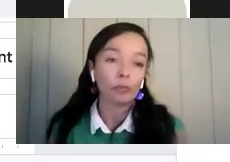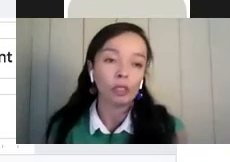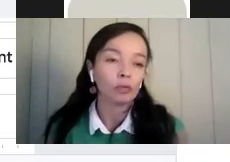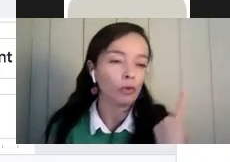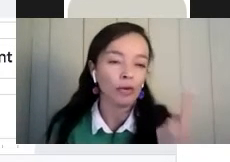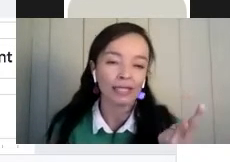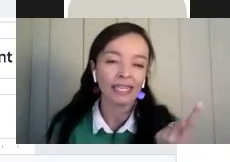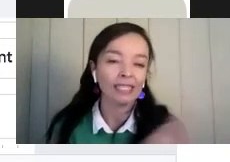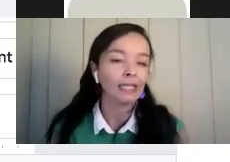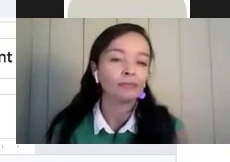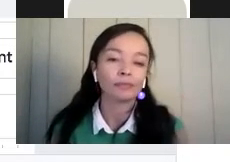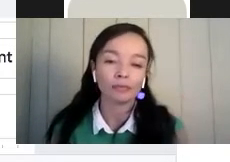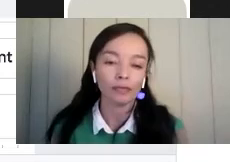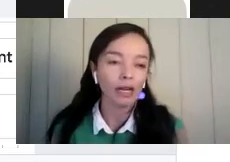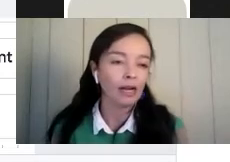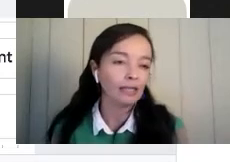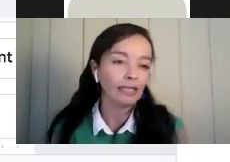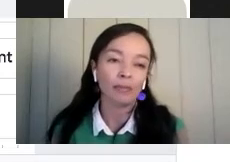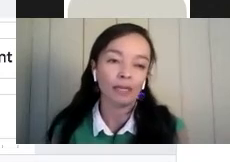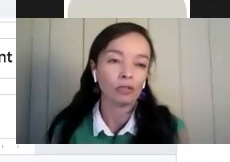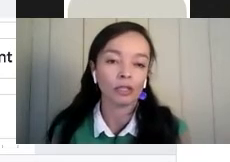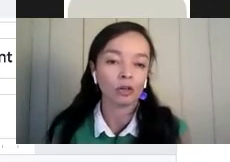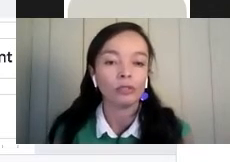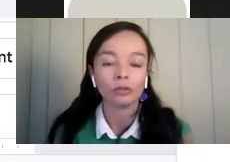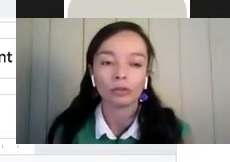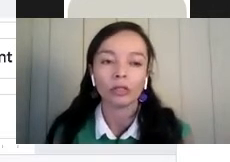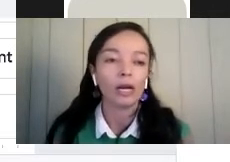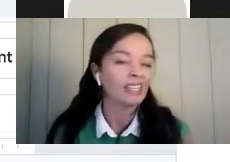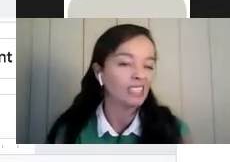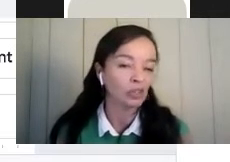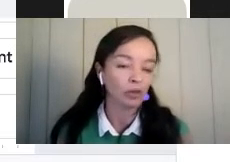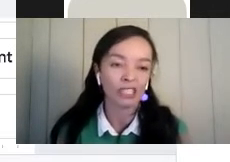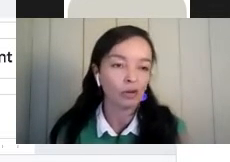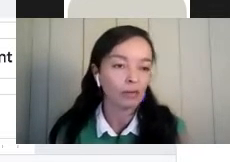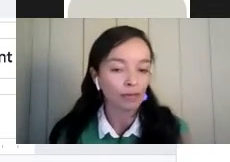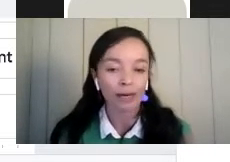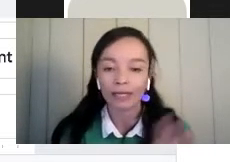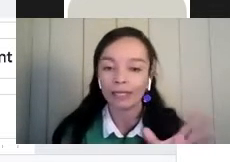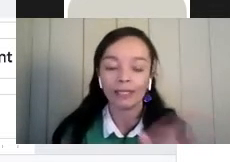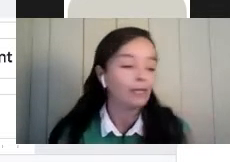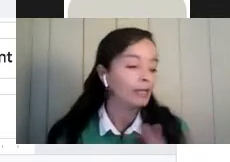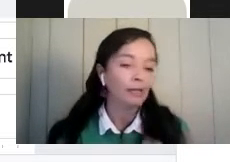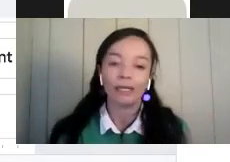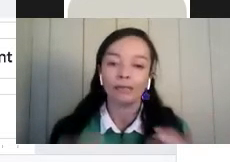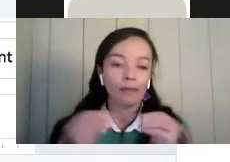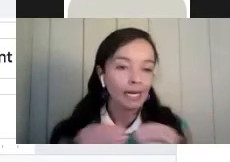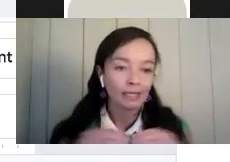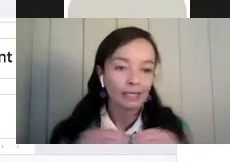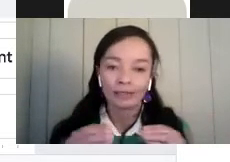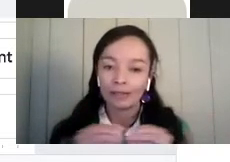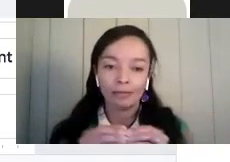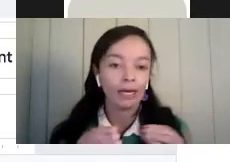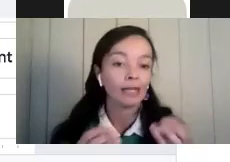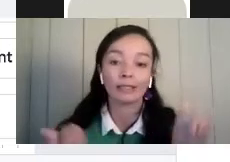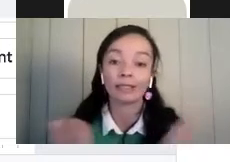Y es lo mismo. Una seña al día en menos de cinco minutos. Hacerlo divertido. Vamos al parque y más